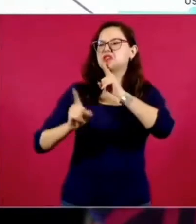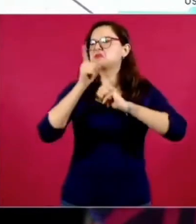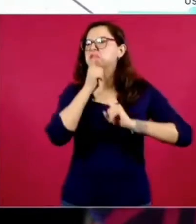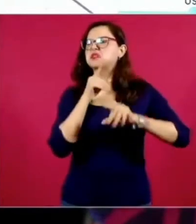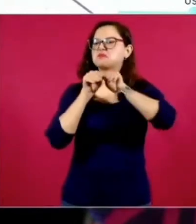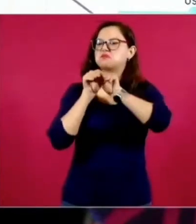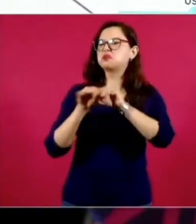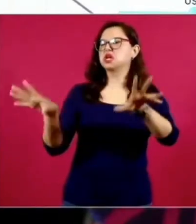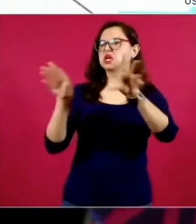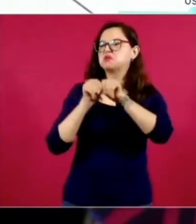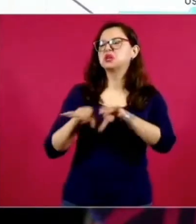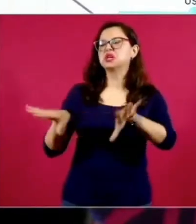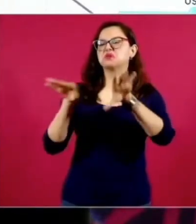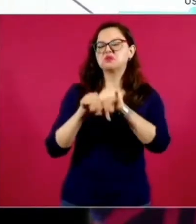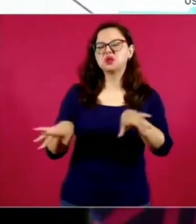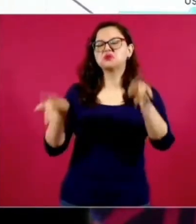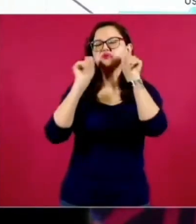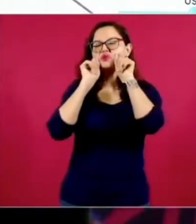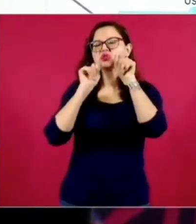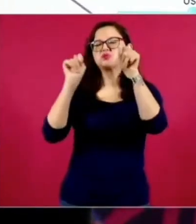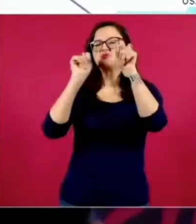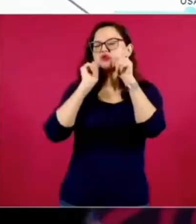mancha, tizna,